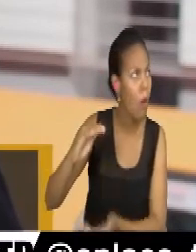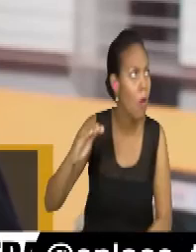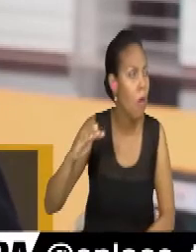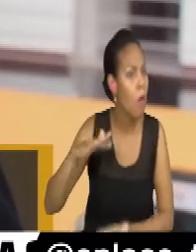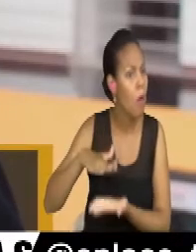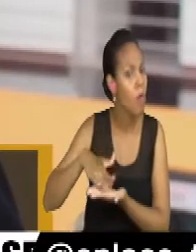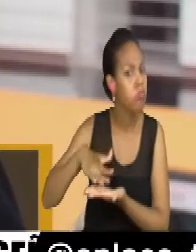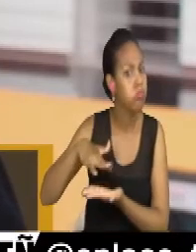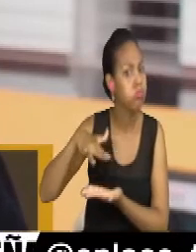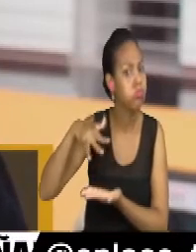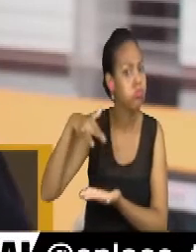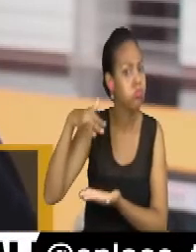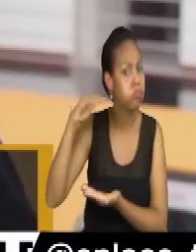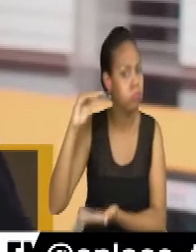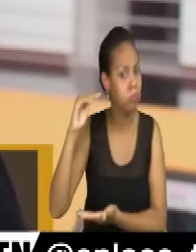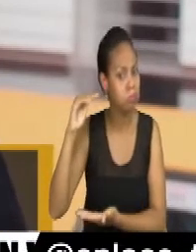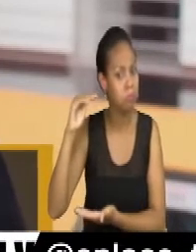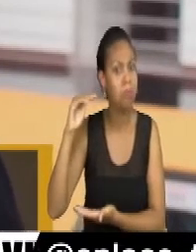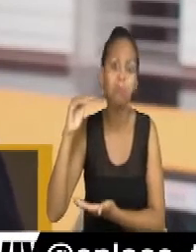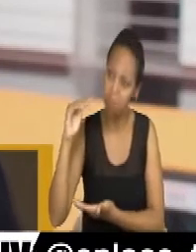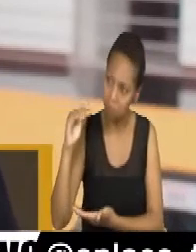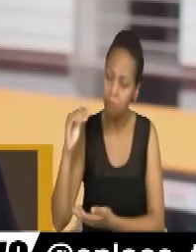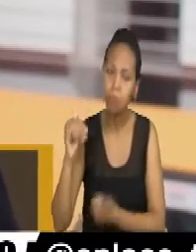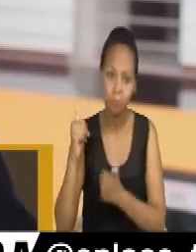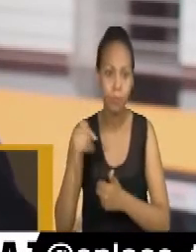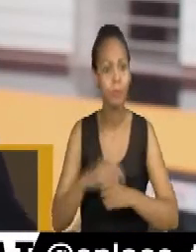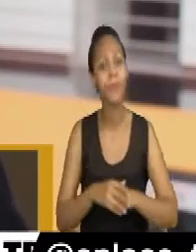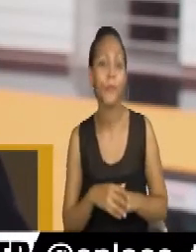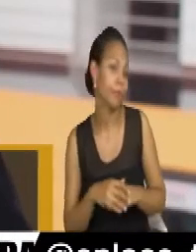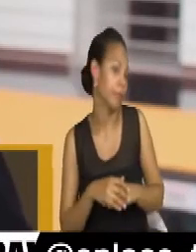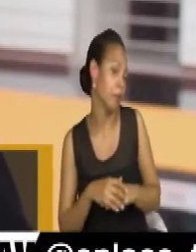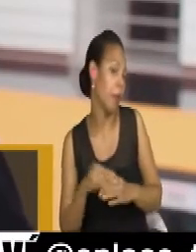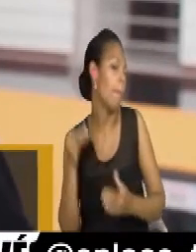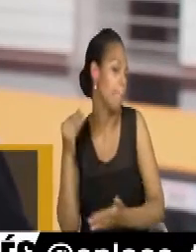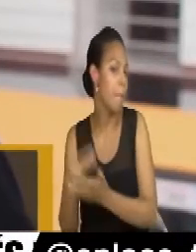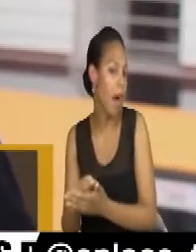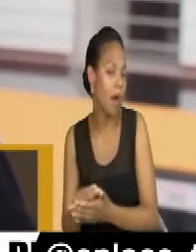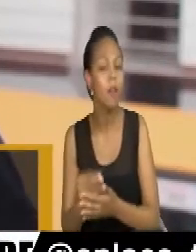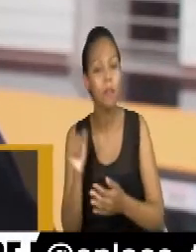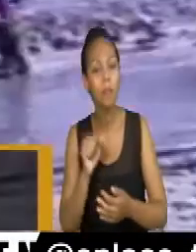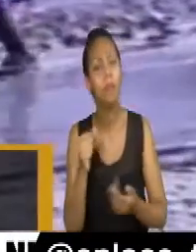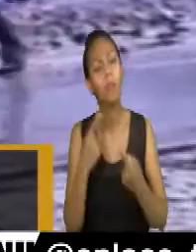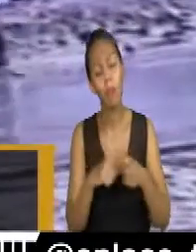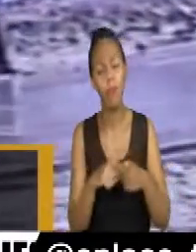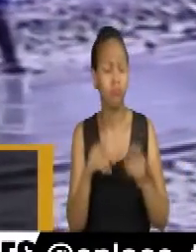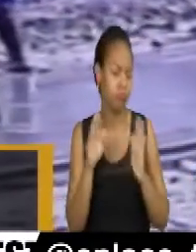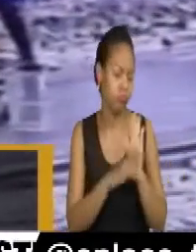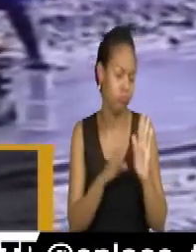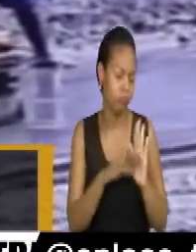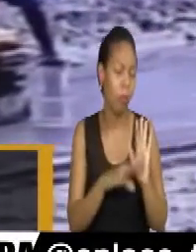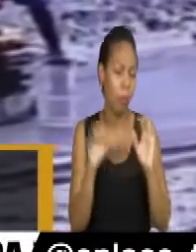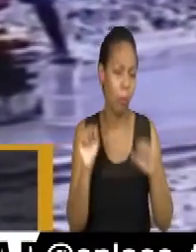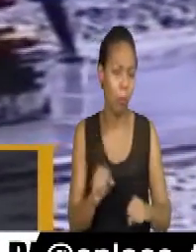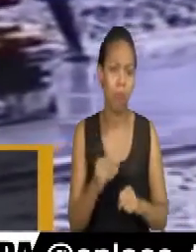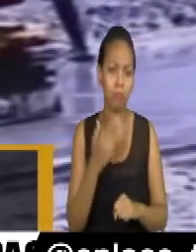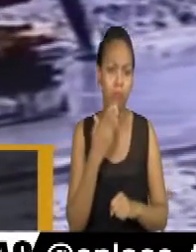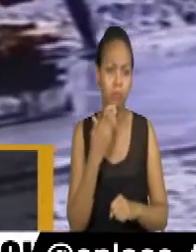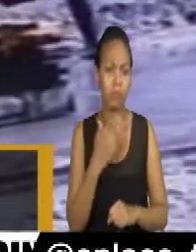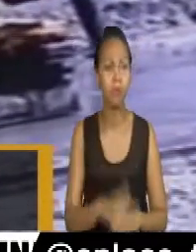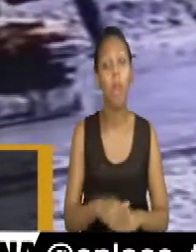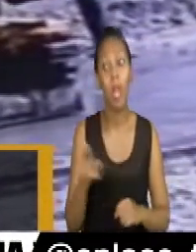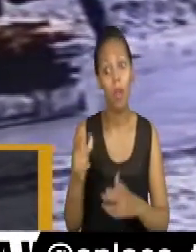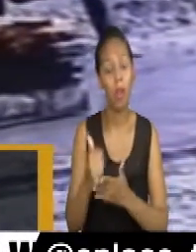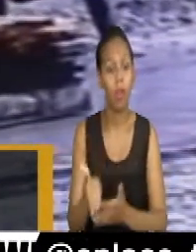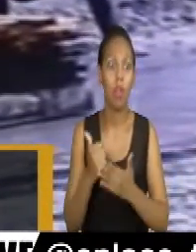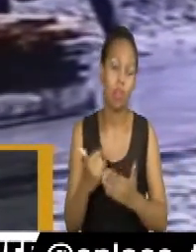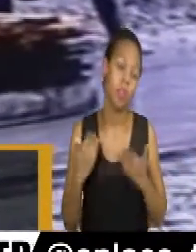este tipo de colaboración. Obviamente van a tener un precio, pero los precios son muy módicos para la función que prestan. Esta es una campaña